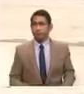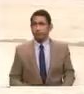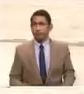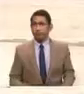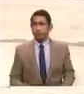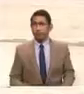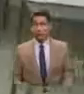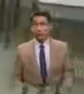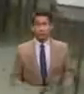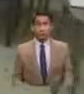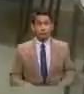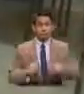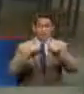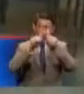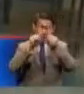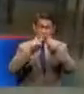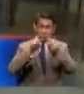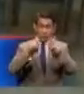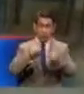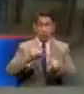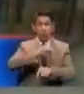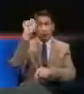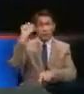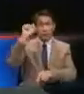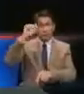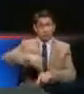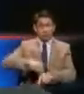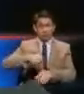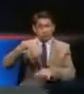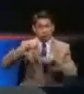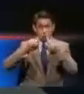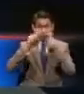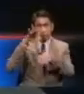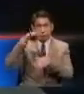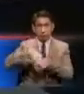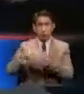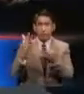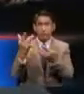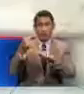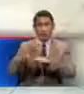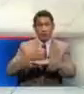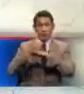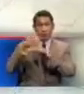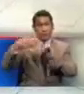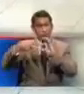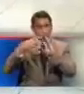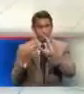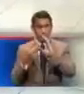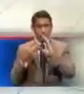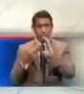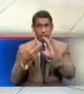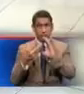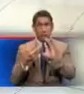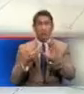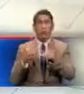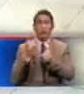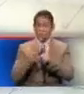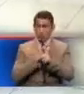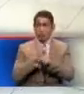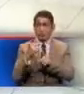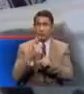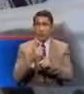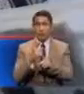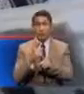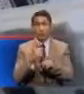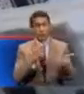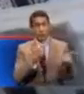Con el triunfo de las preguntas de la consulta popular en el gobierno esperan que las autoridades del CNE proclamen los resultados. A partir de ese momento corre el plazo que